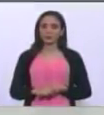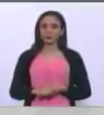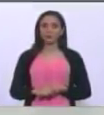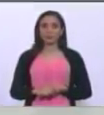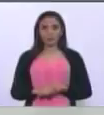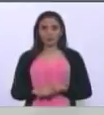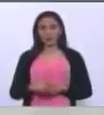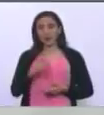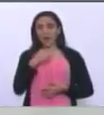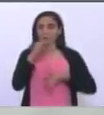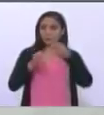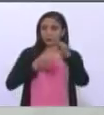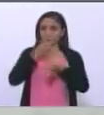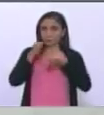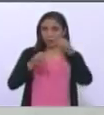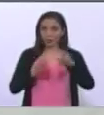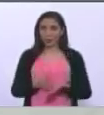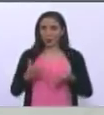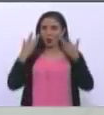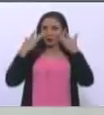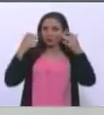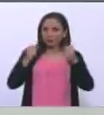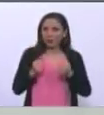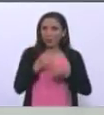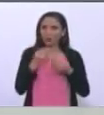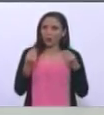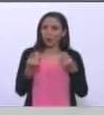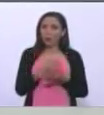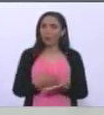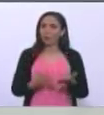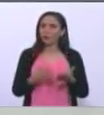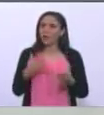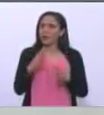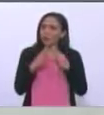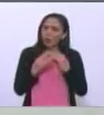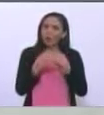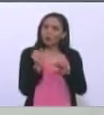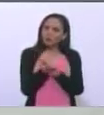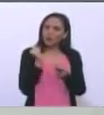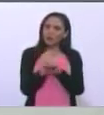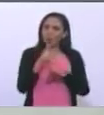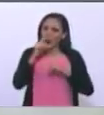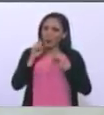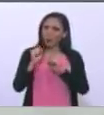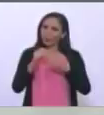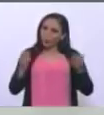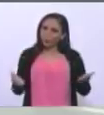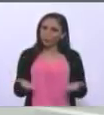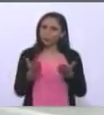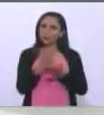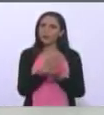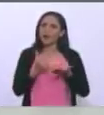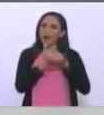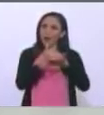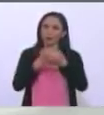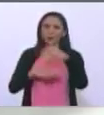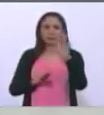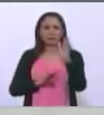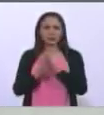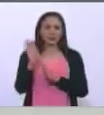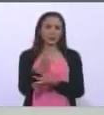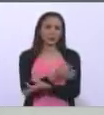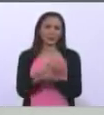Vladimir Putin expresó lo siguiente: su seguridad de que la actividad de Nicolás Maduro como jefe de Estado va a contribuir al desarrollo